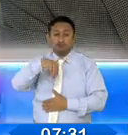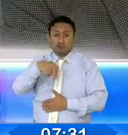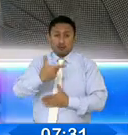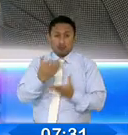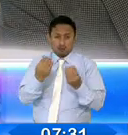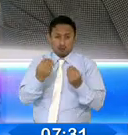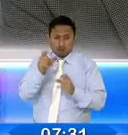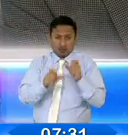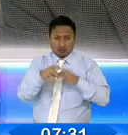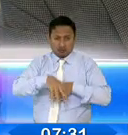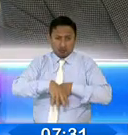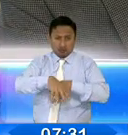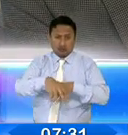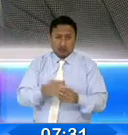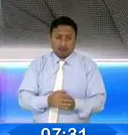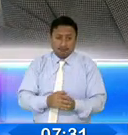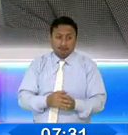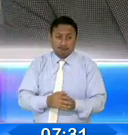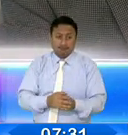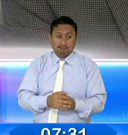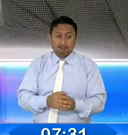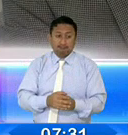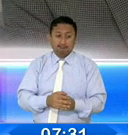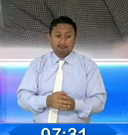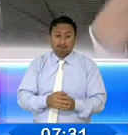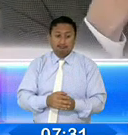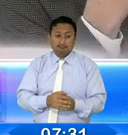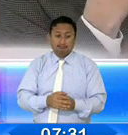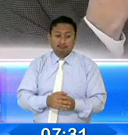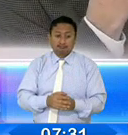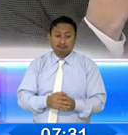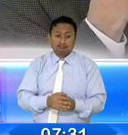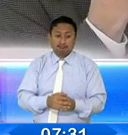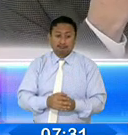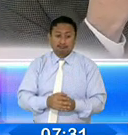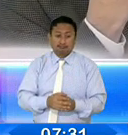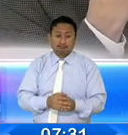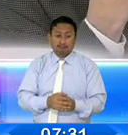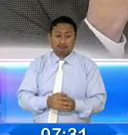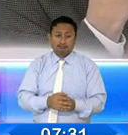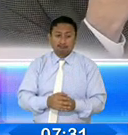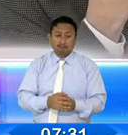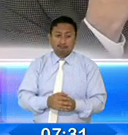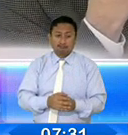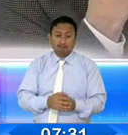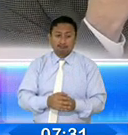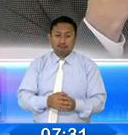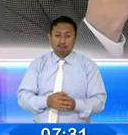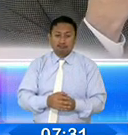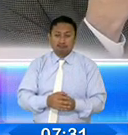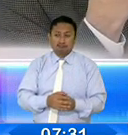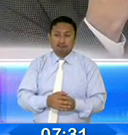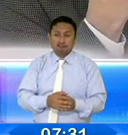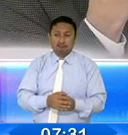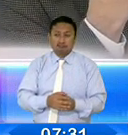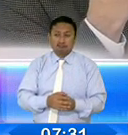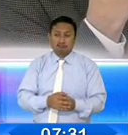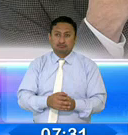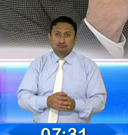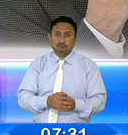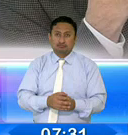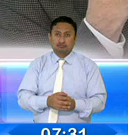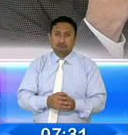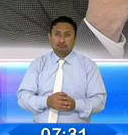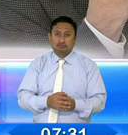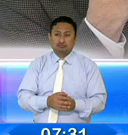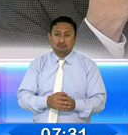No sé, nosotros hemos abierto el canal para algunas inquietudes de los ciudadanos para mejorar la